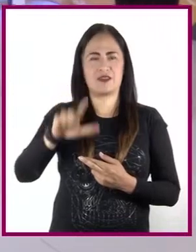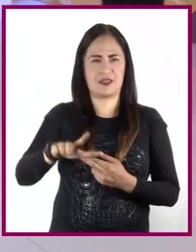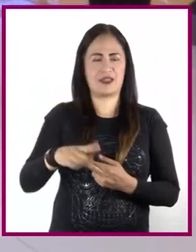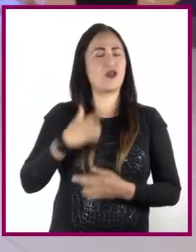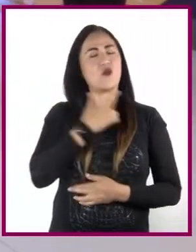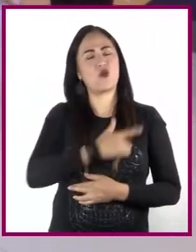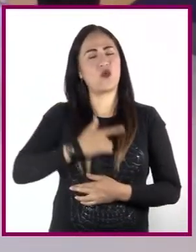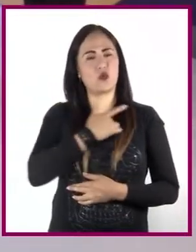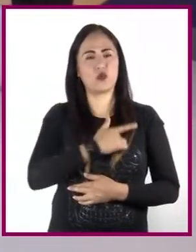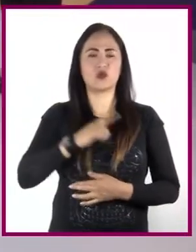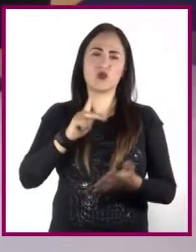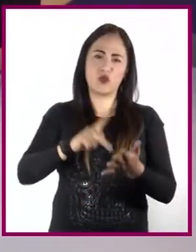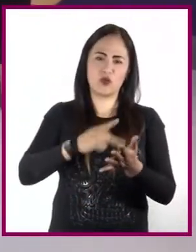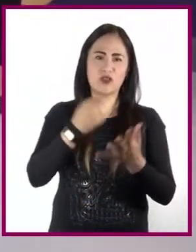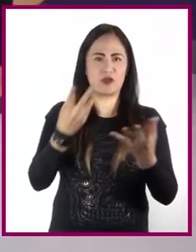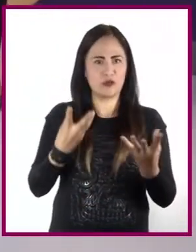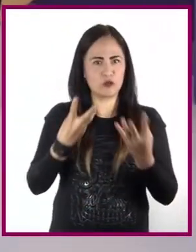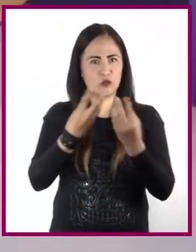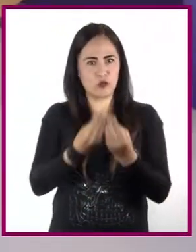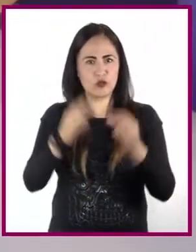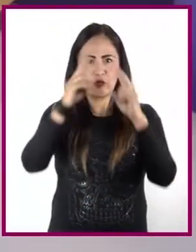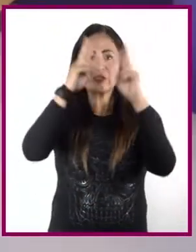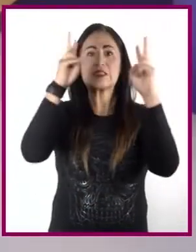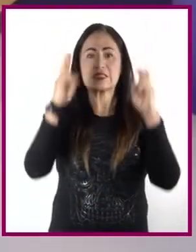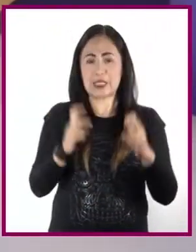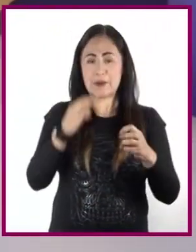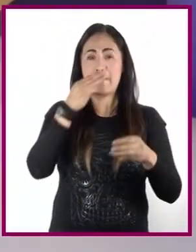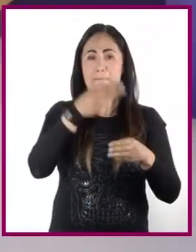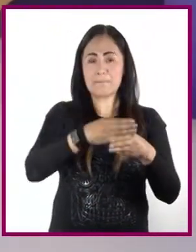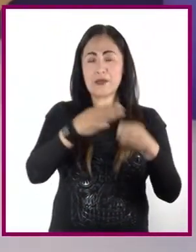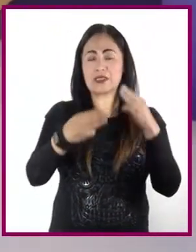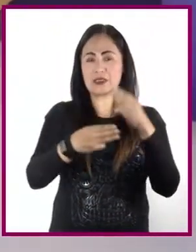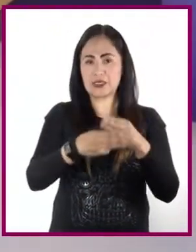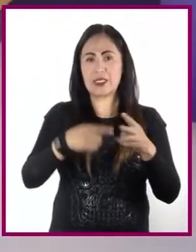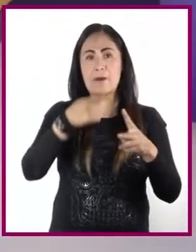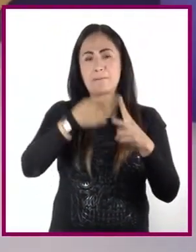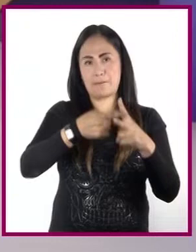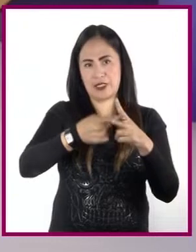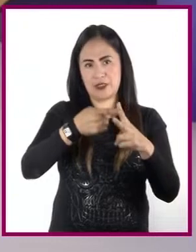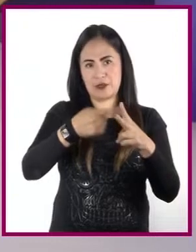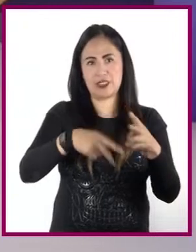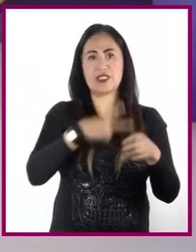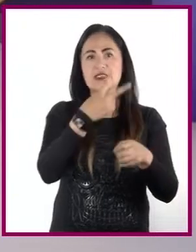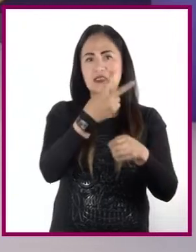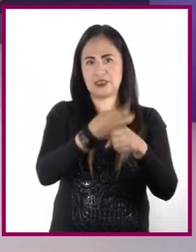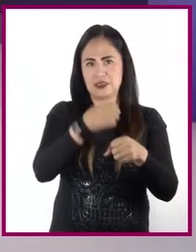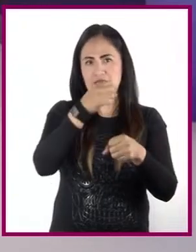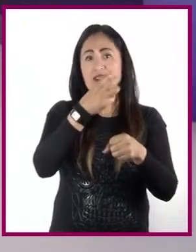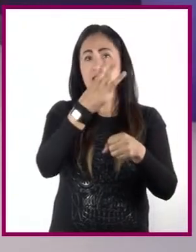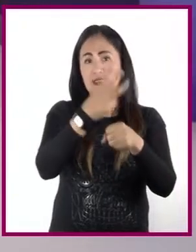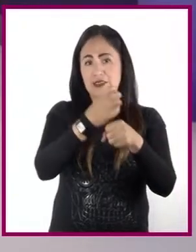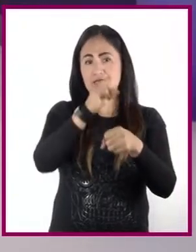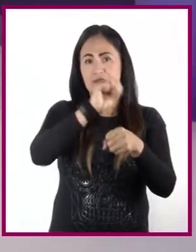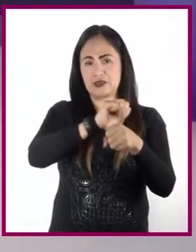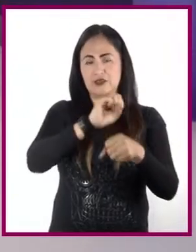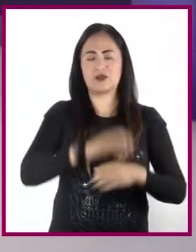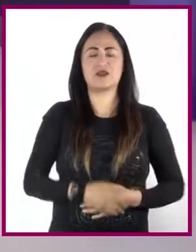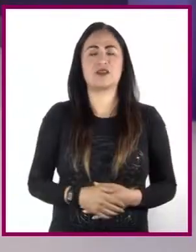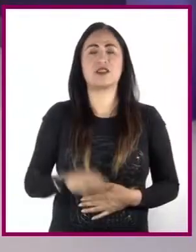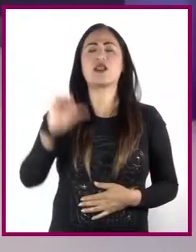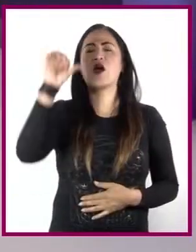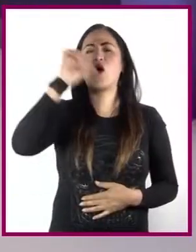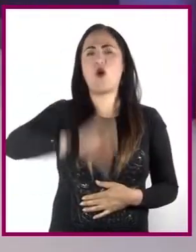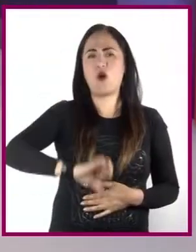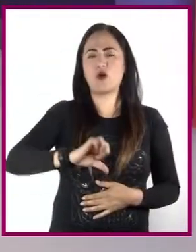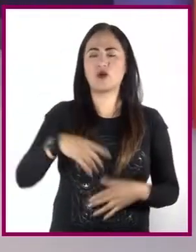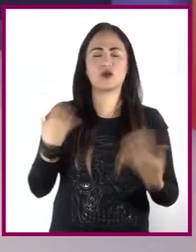gusto compartir con ustedes otro tema de la asignatura de Matemáticas para tercer grado de secundaria. En esta ocasión,